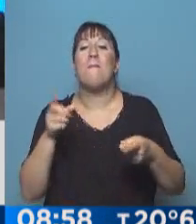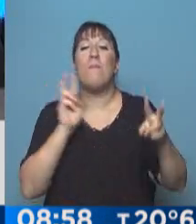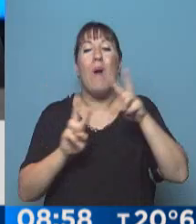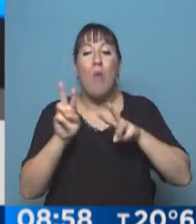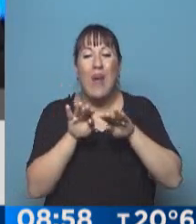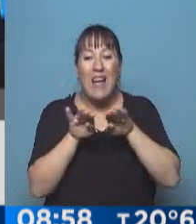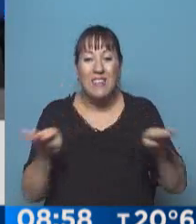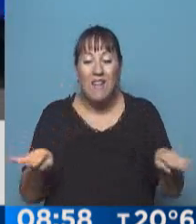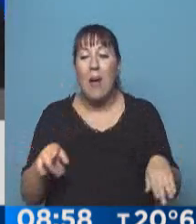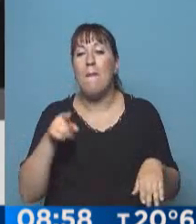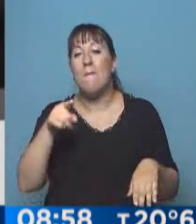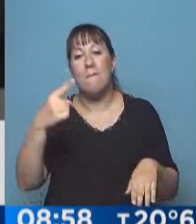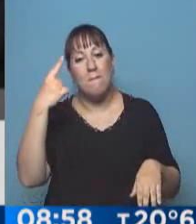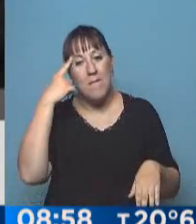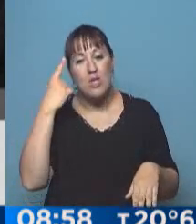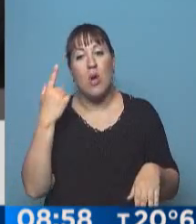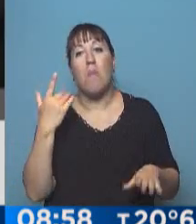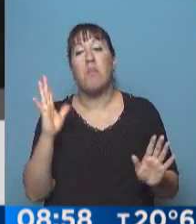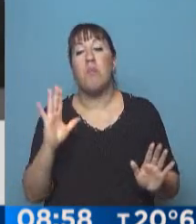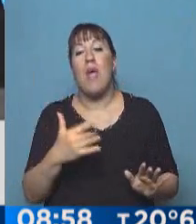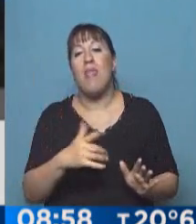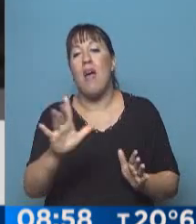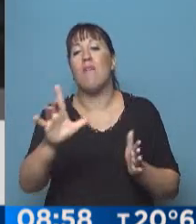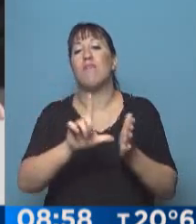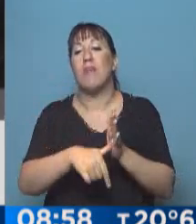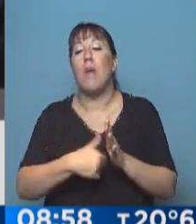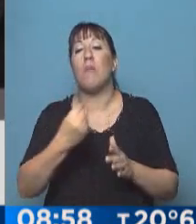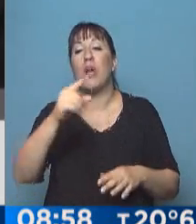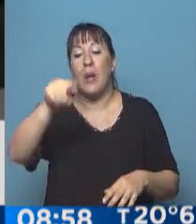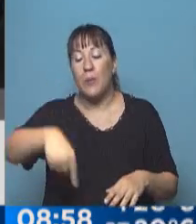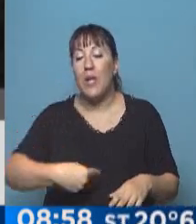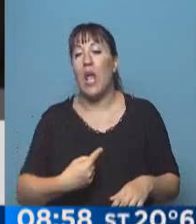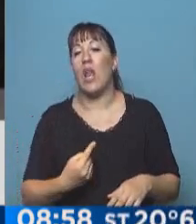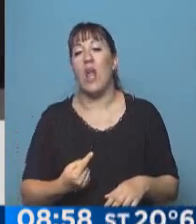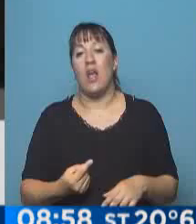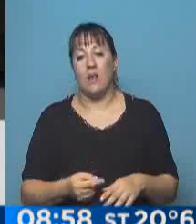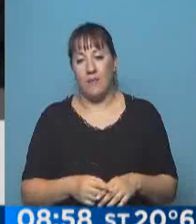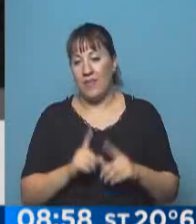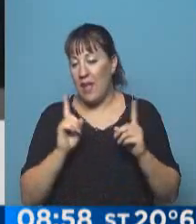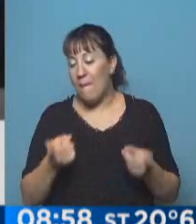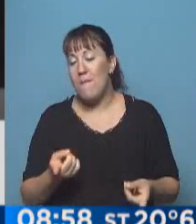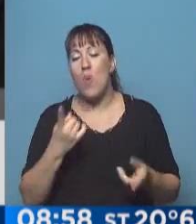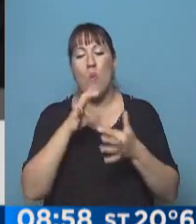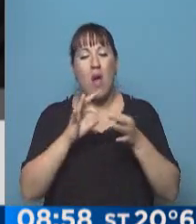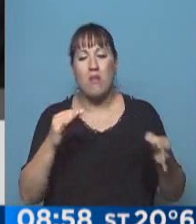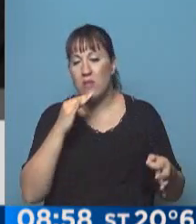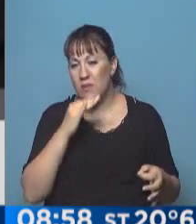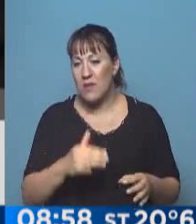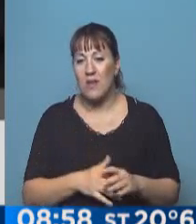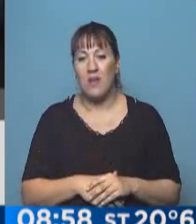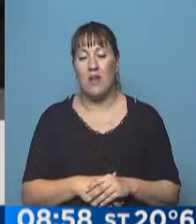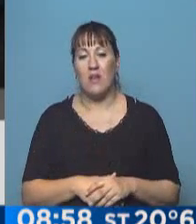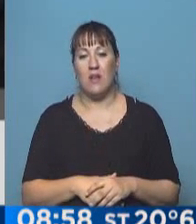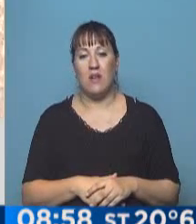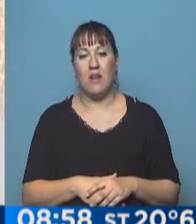él, piensa que esto puede ocurrir en unos meses, porque esto va a provocar... incluso tuvo una frase que la verdad me llamó muchísimo la atención. Que había más dólares